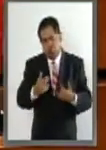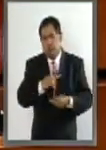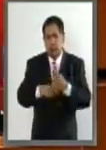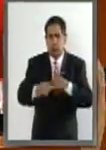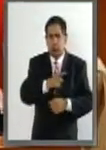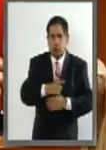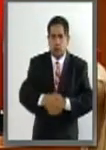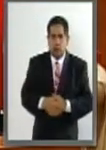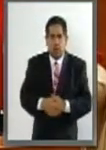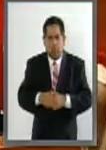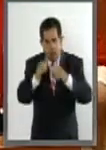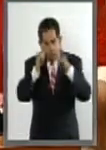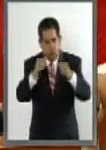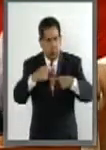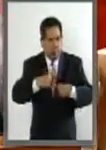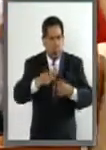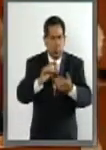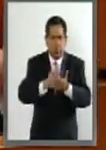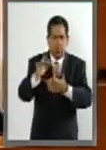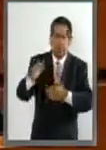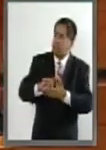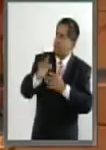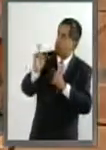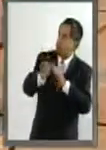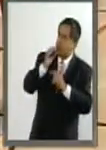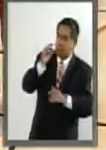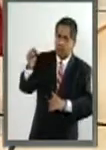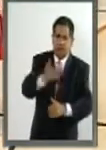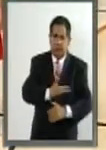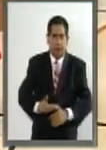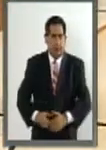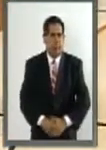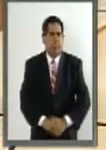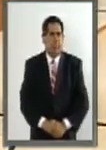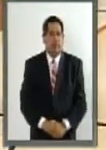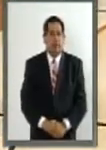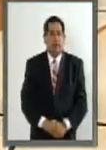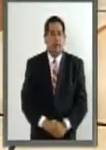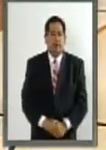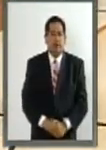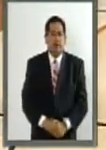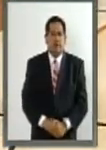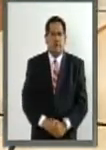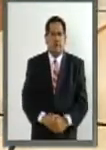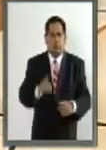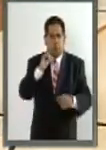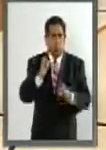acompañados. Muchas gracias. Es cuanto, señor presidente. Muchas gracias, senadora.